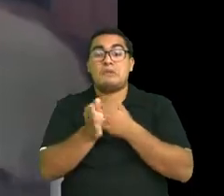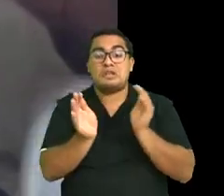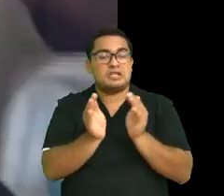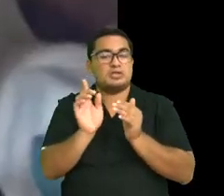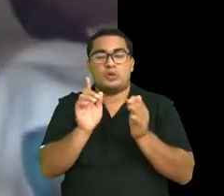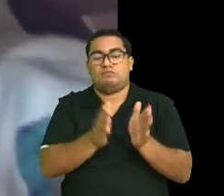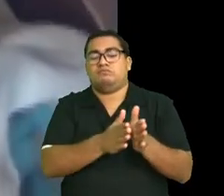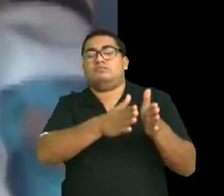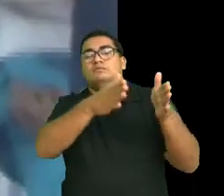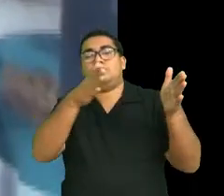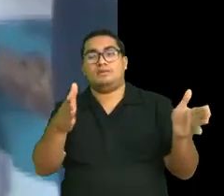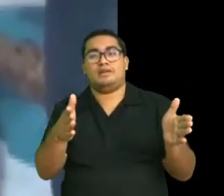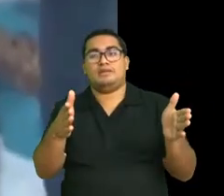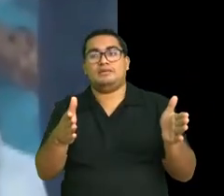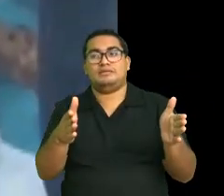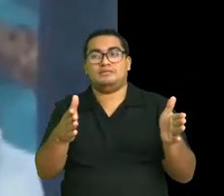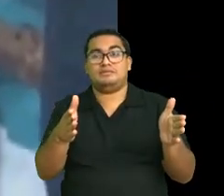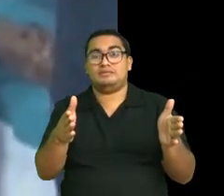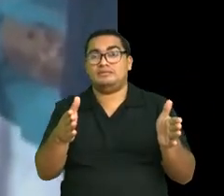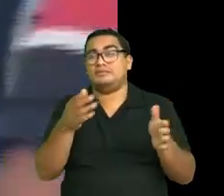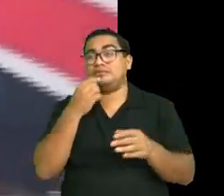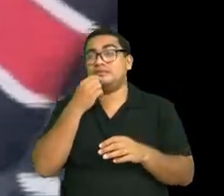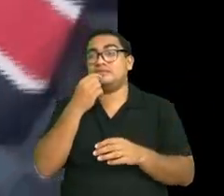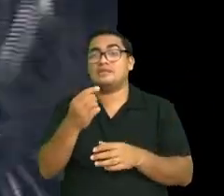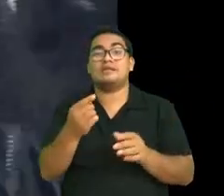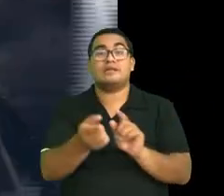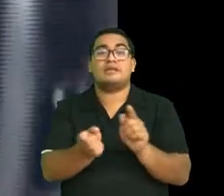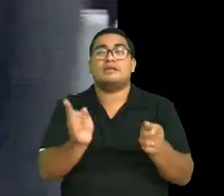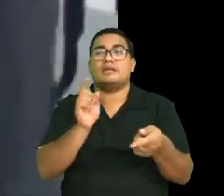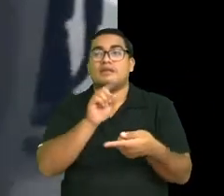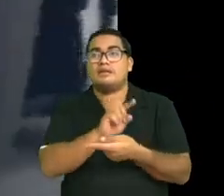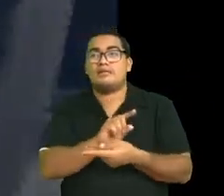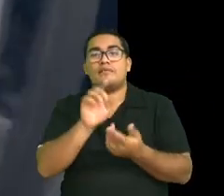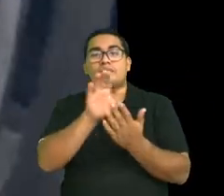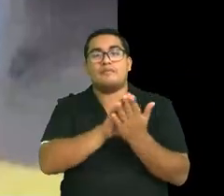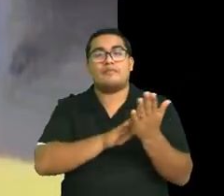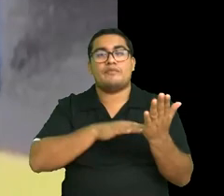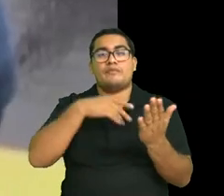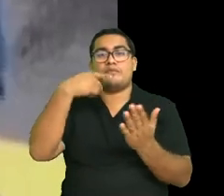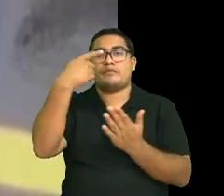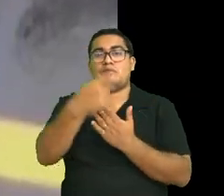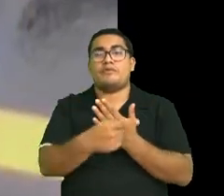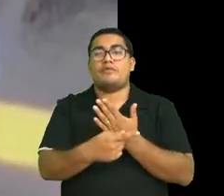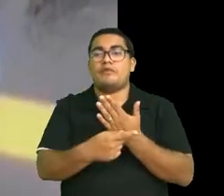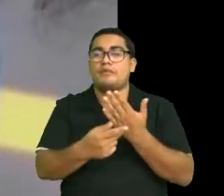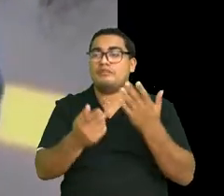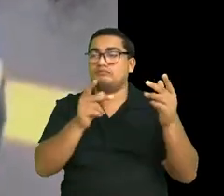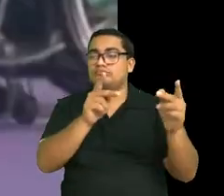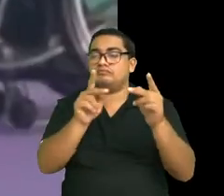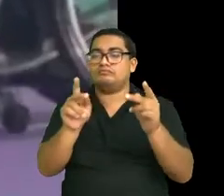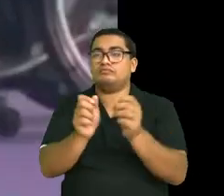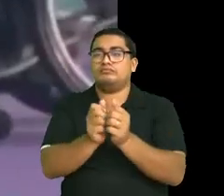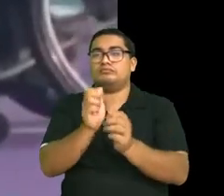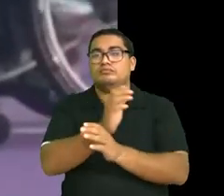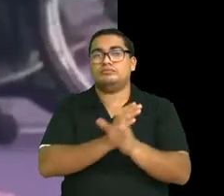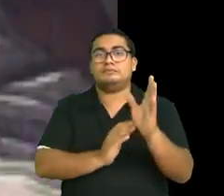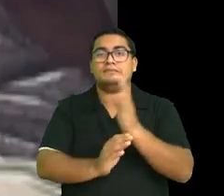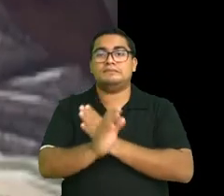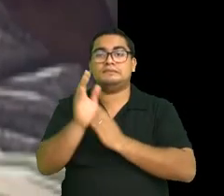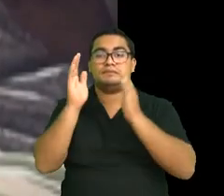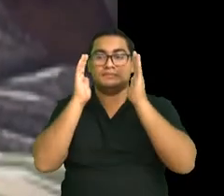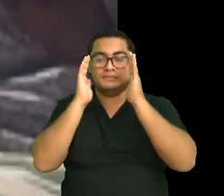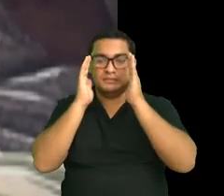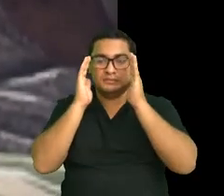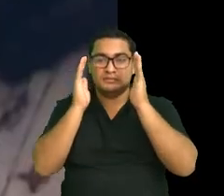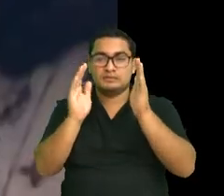que de pronto, ¿verdad? Sí. Sino que va a programas integrales, atención integral,